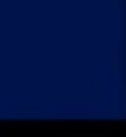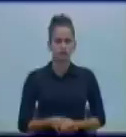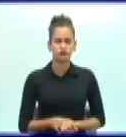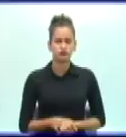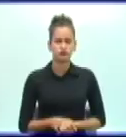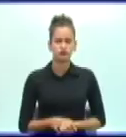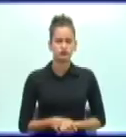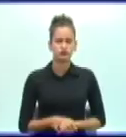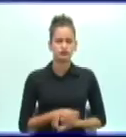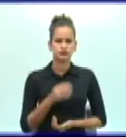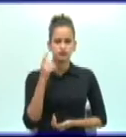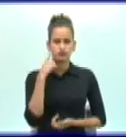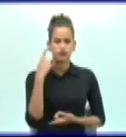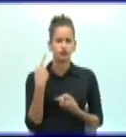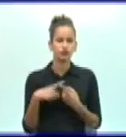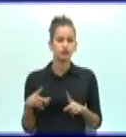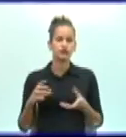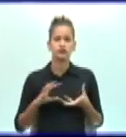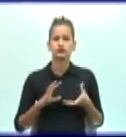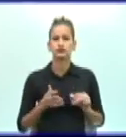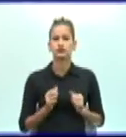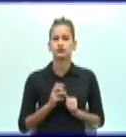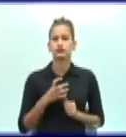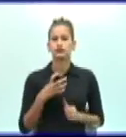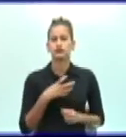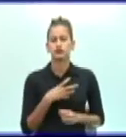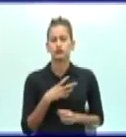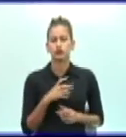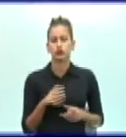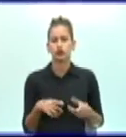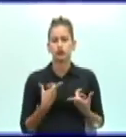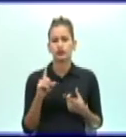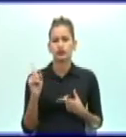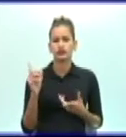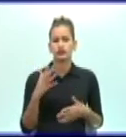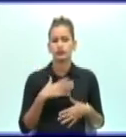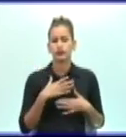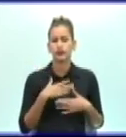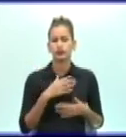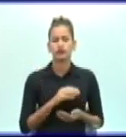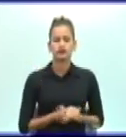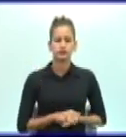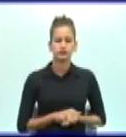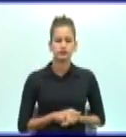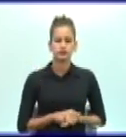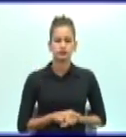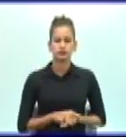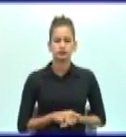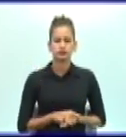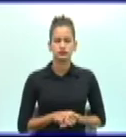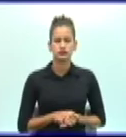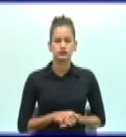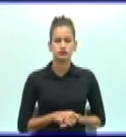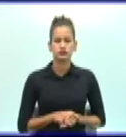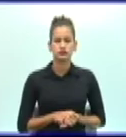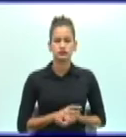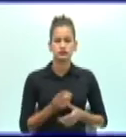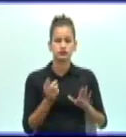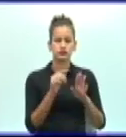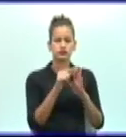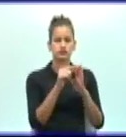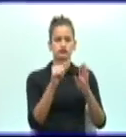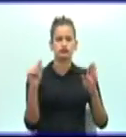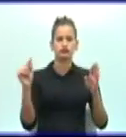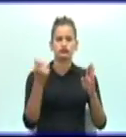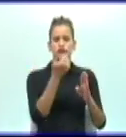veamos otras figuras que tienen esta o cumplen esta propiedad. Vamos a trazar un segmento AB y